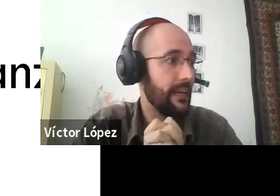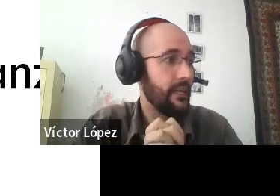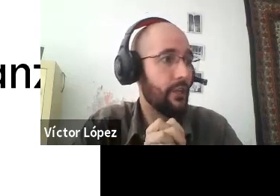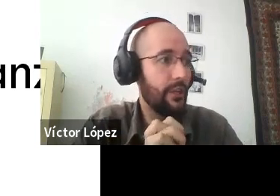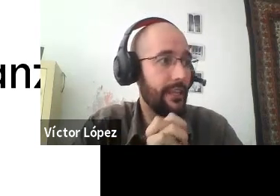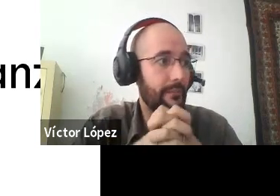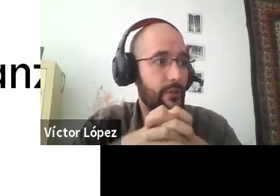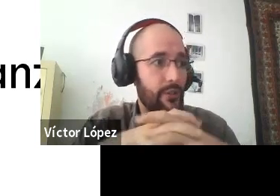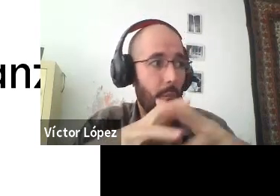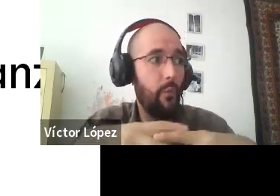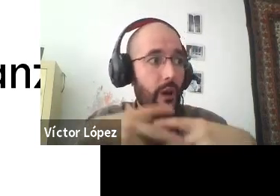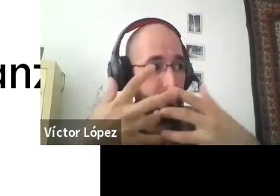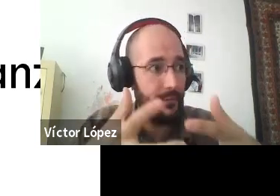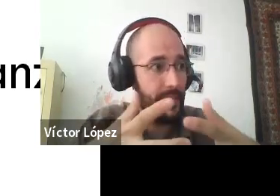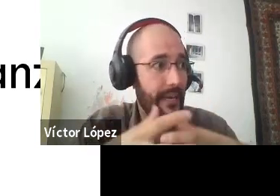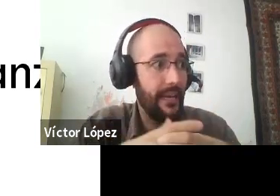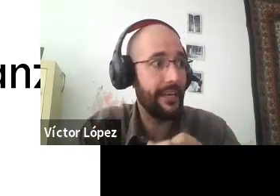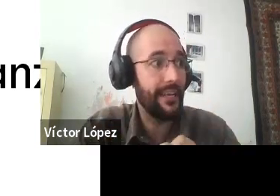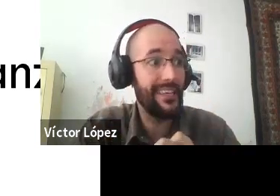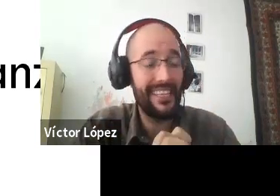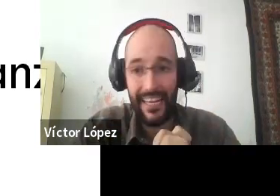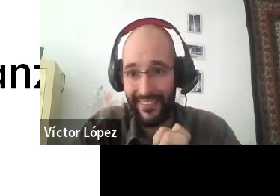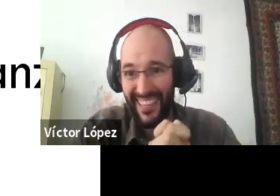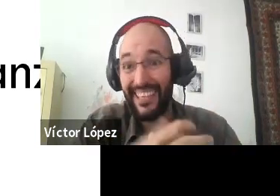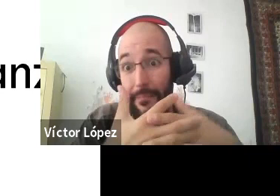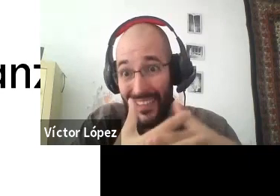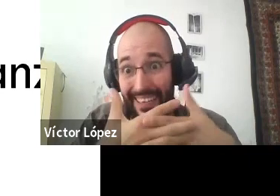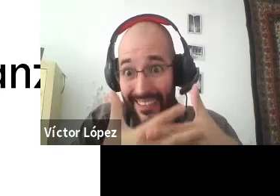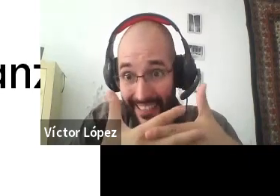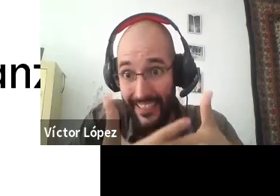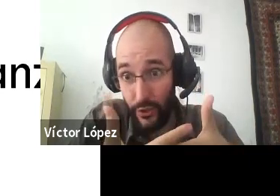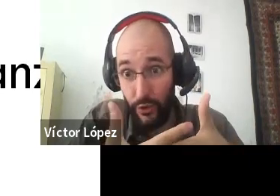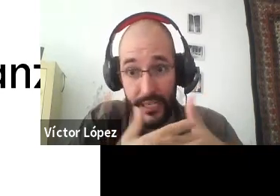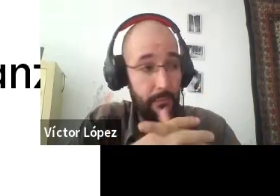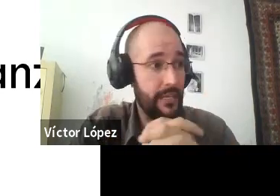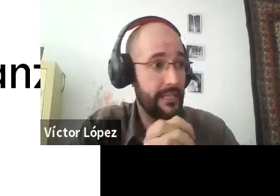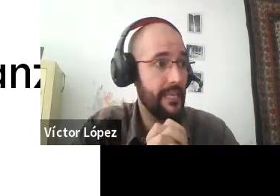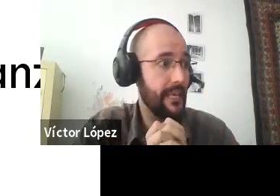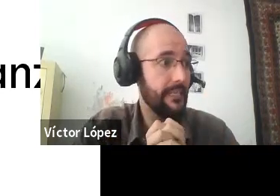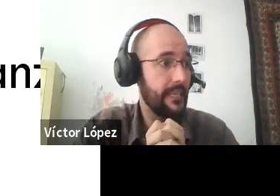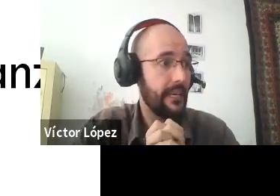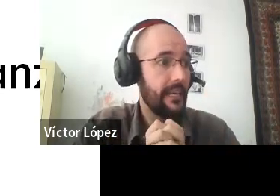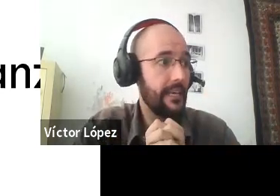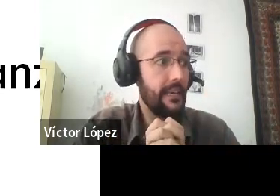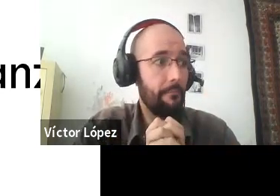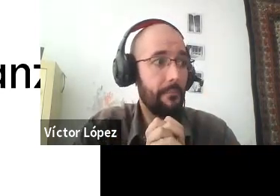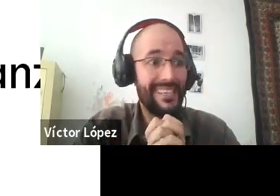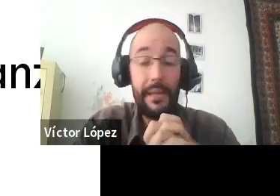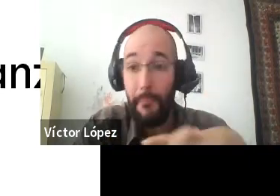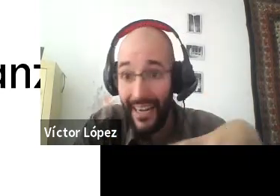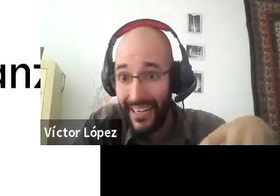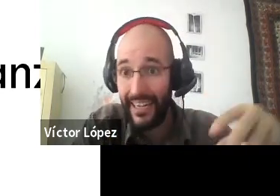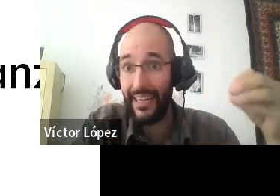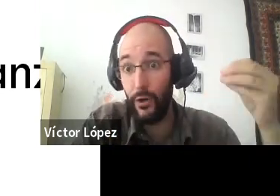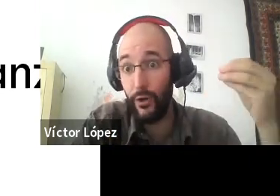Rocard, donde, digamos, vuelve otra vez a la necesidad de incrementar el interés de los jóvenes por las ciencias y